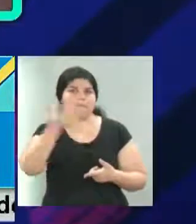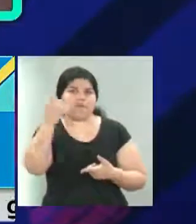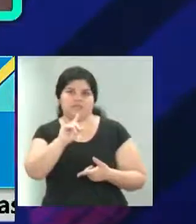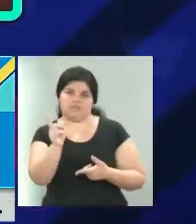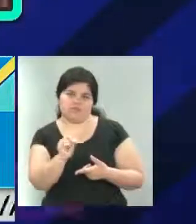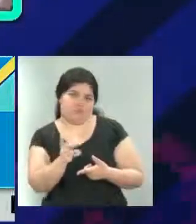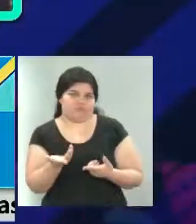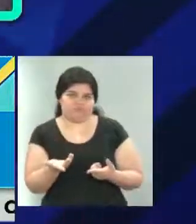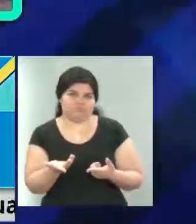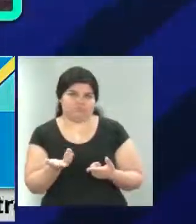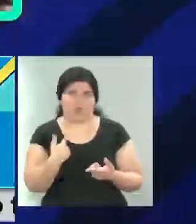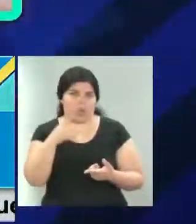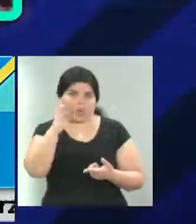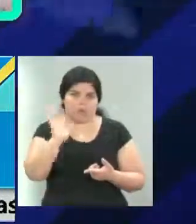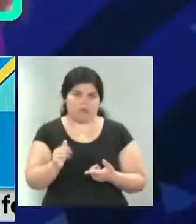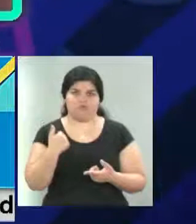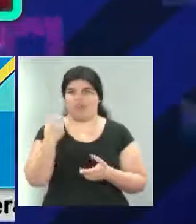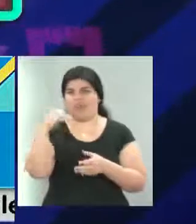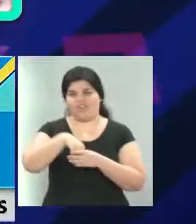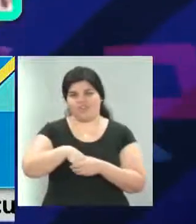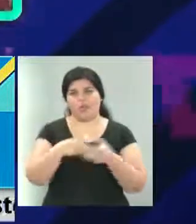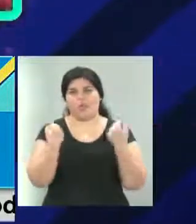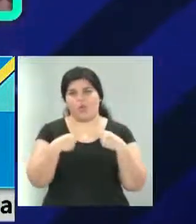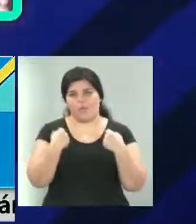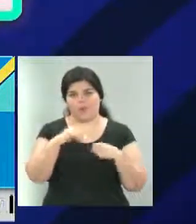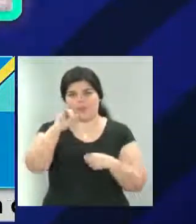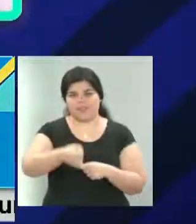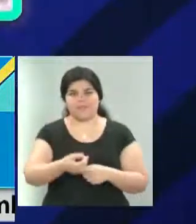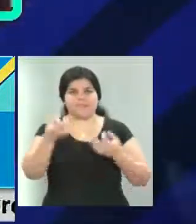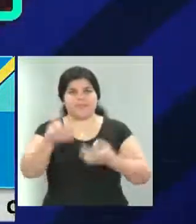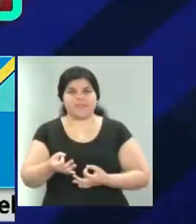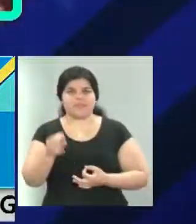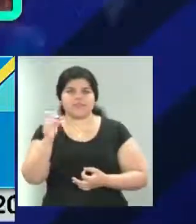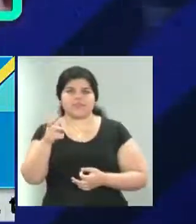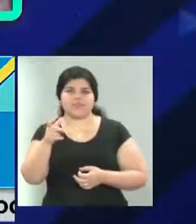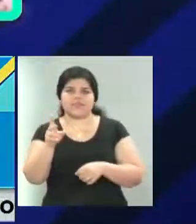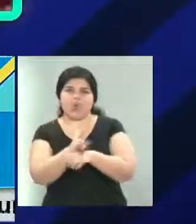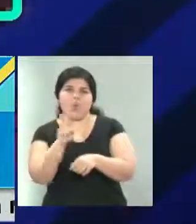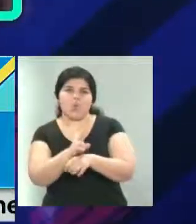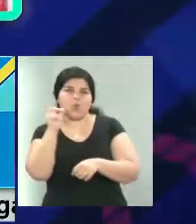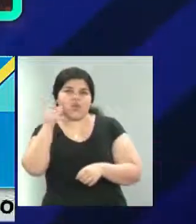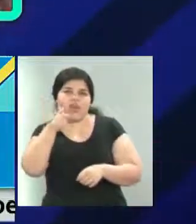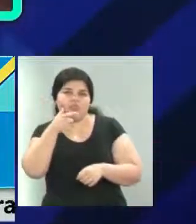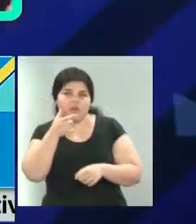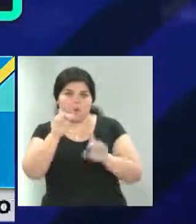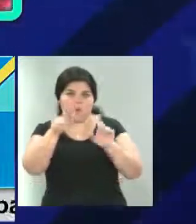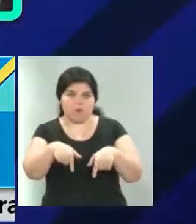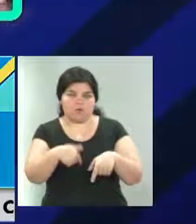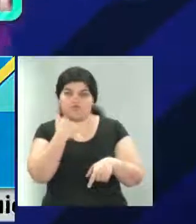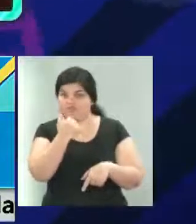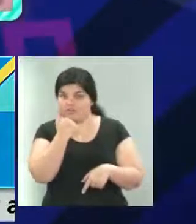él, somos del deporte, no conozco de seguridad, pero daba la impresión de que un micro que